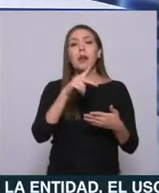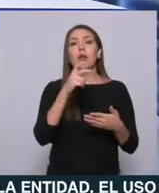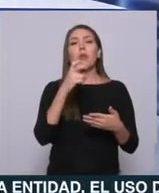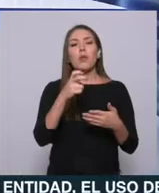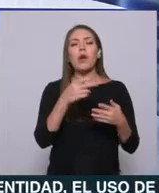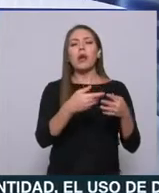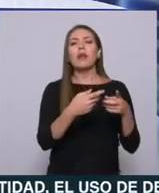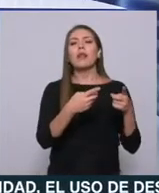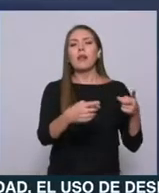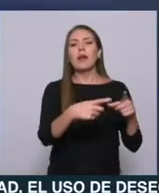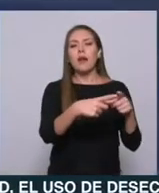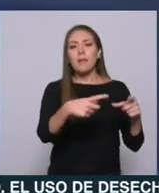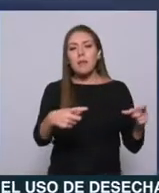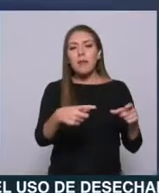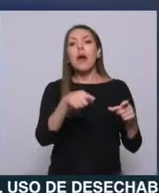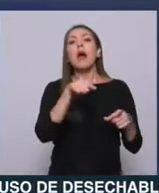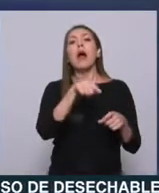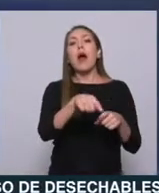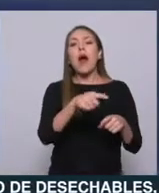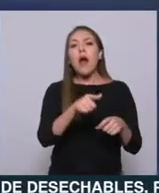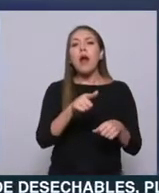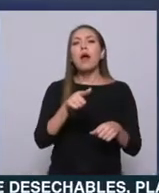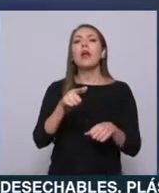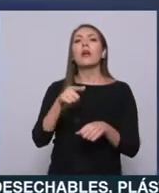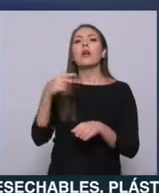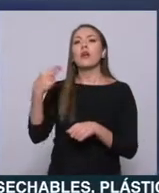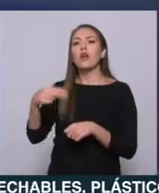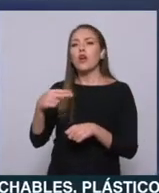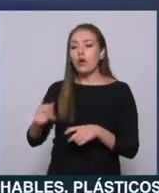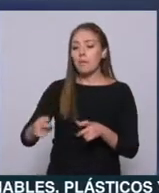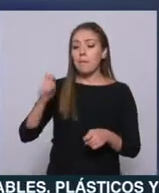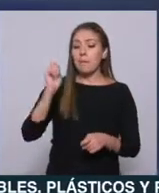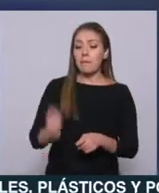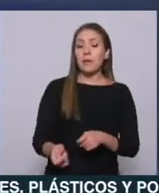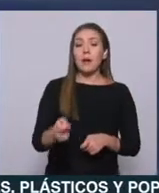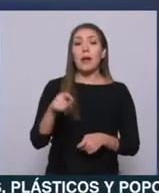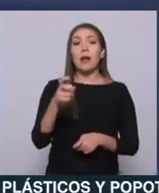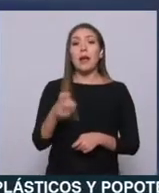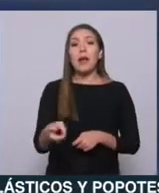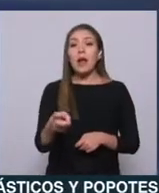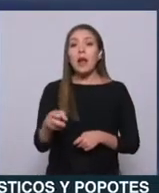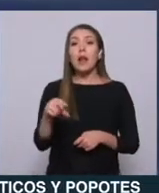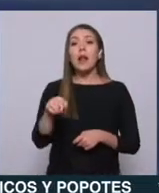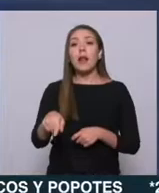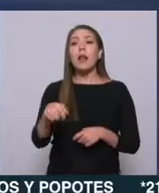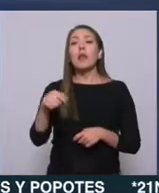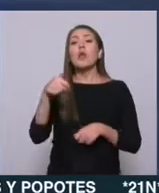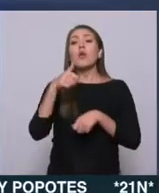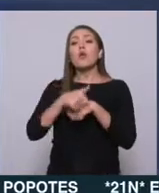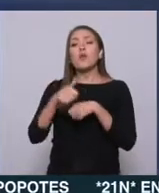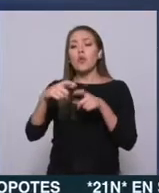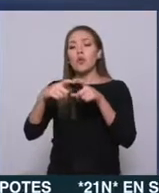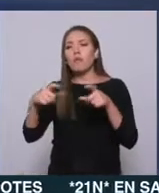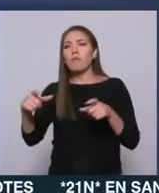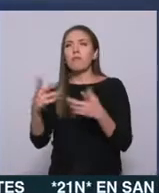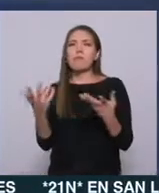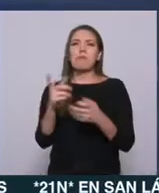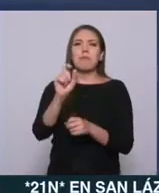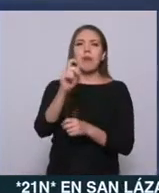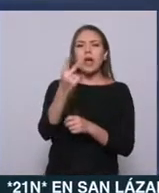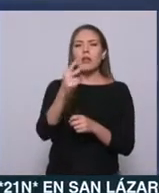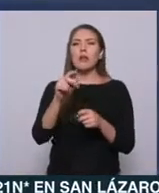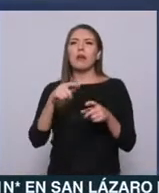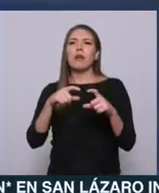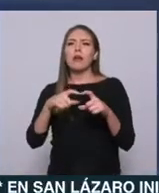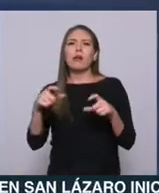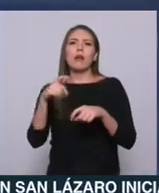da una paleta y entonces se adjudica el subastador cuando martilla, dice se ha adjudicado en tanto a la paleta 22 o a la paleta 500 o a la